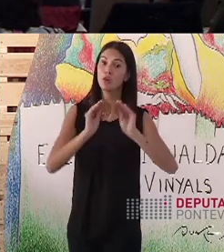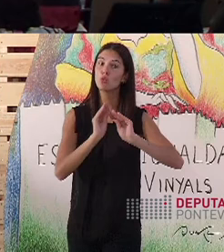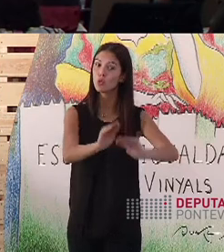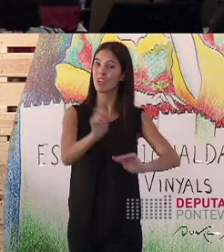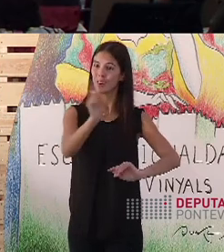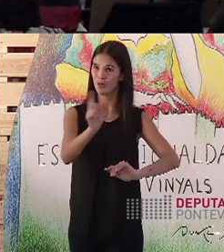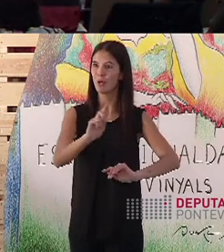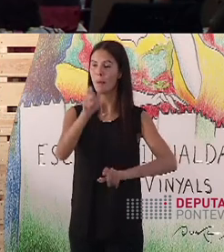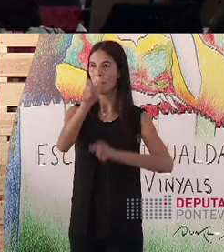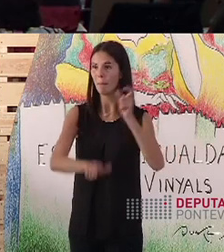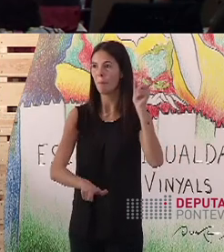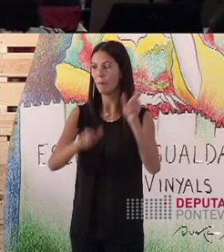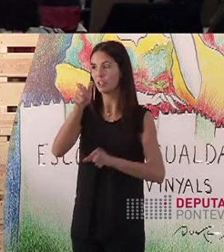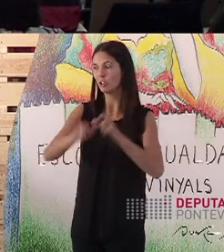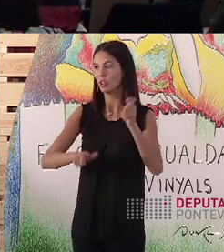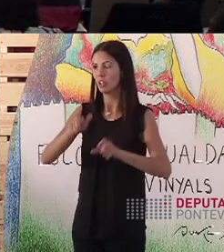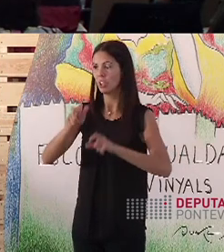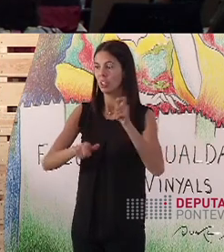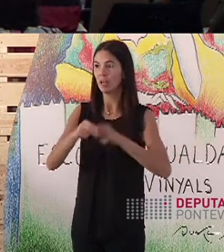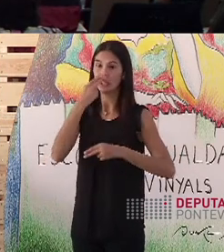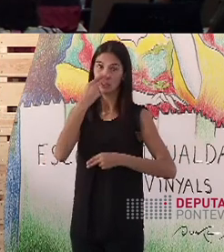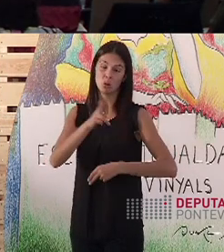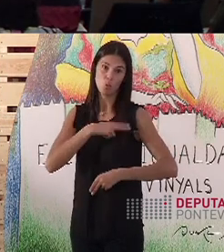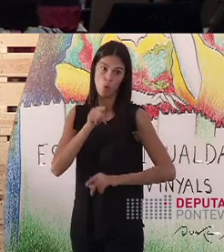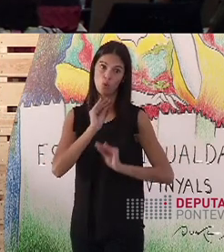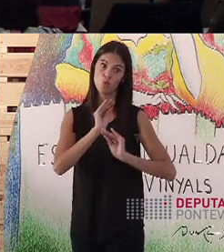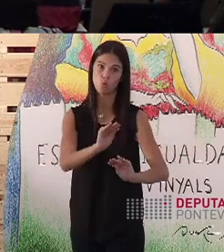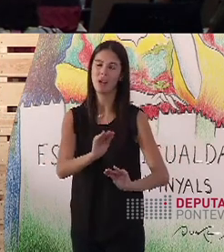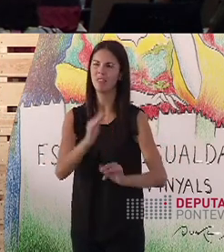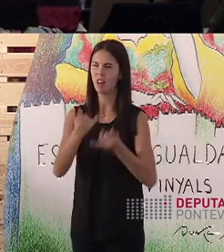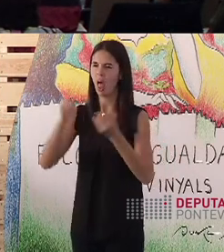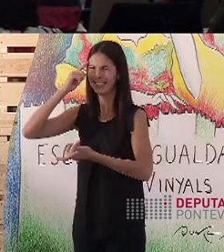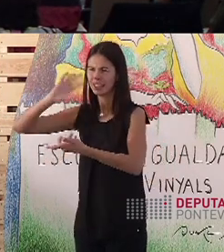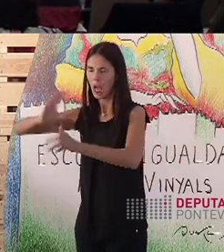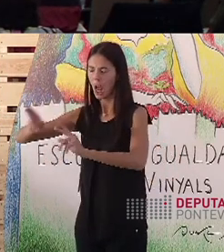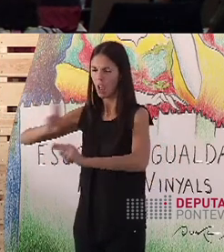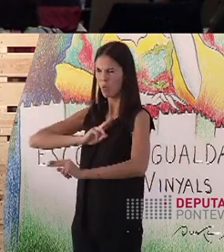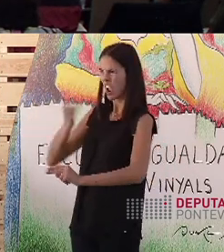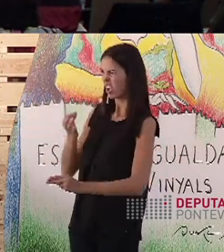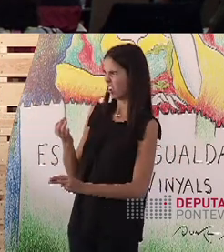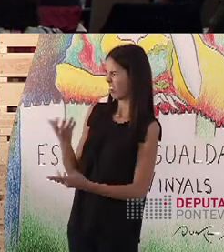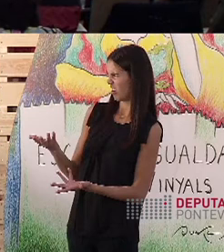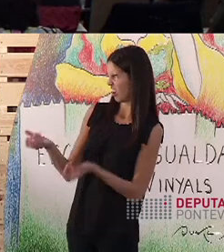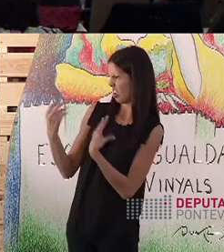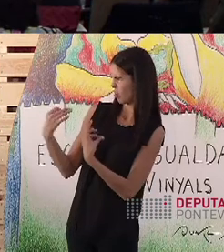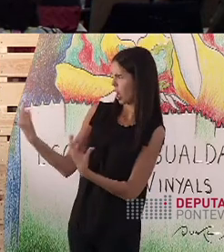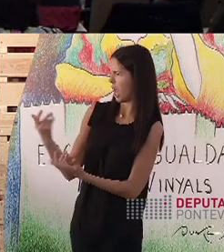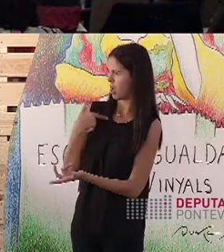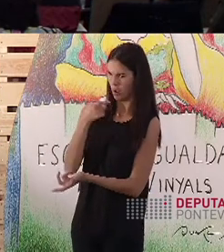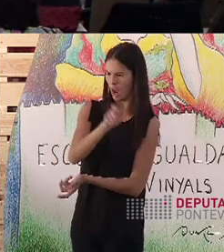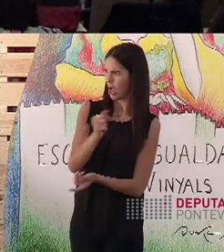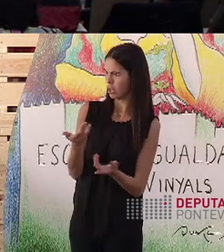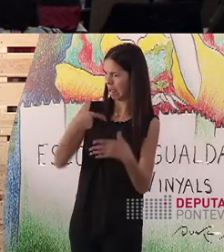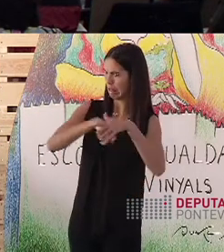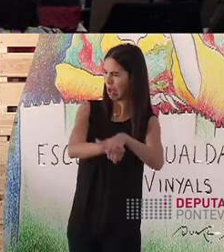tratantes, Así que vamos a abordar isto de outra cuestión. A resposta do psiquiatra foi: pero que me estás contando? Se son xente moi integrada,